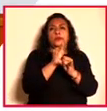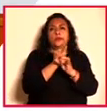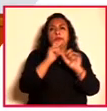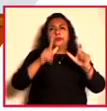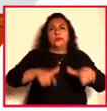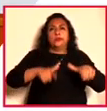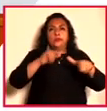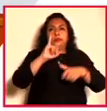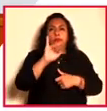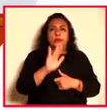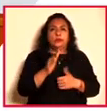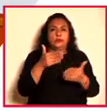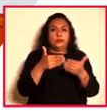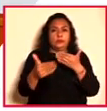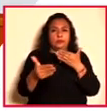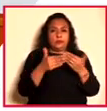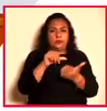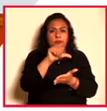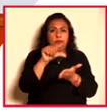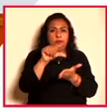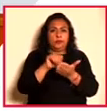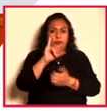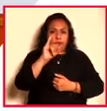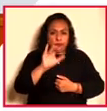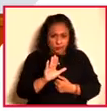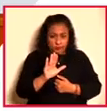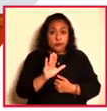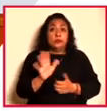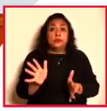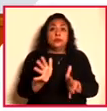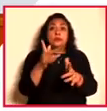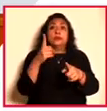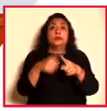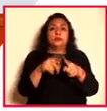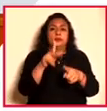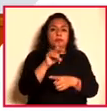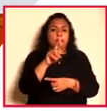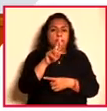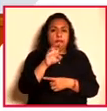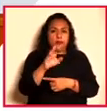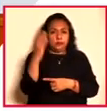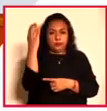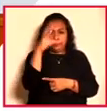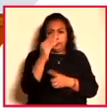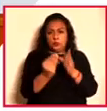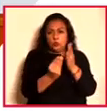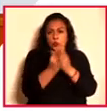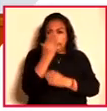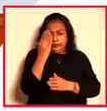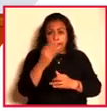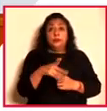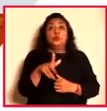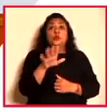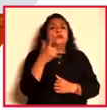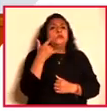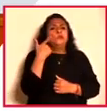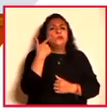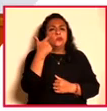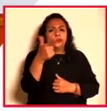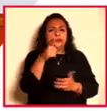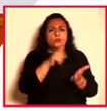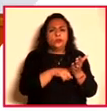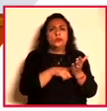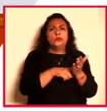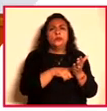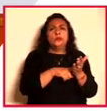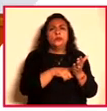imágenes contemporáneas del Centro de la Imagen, que impulsa la producción fotográfica emergente. Pueden entrarla a ver al sitio web de PICS, que